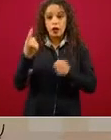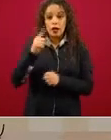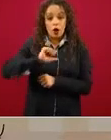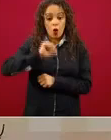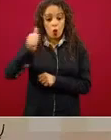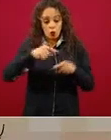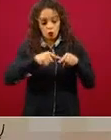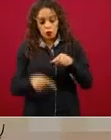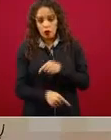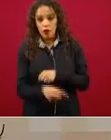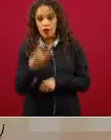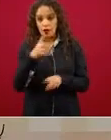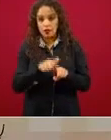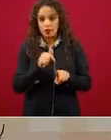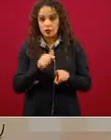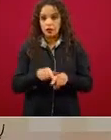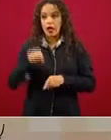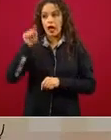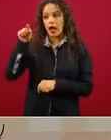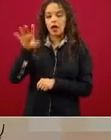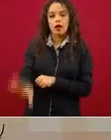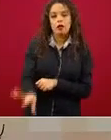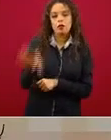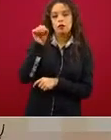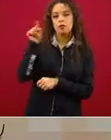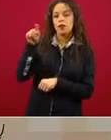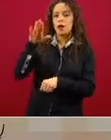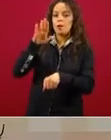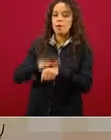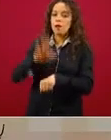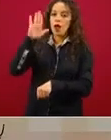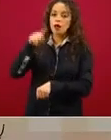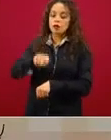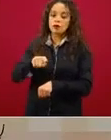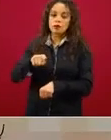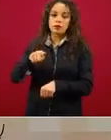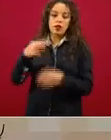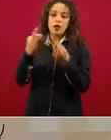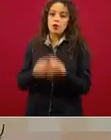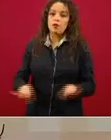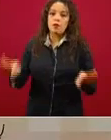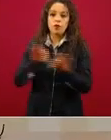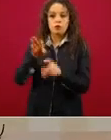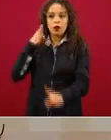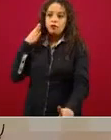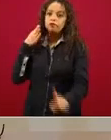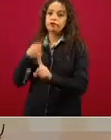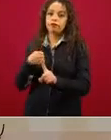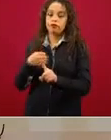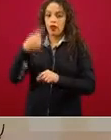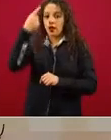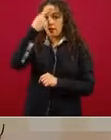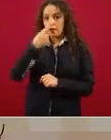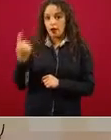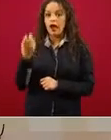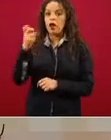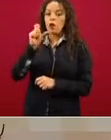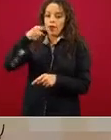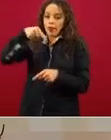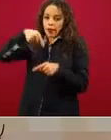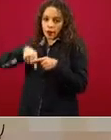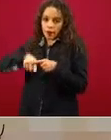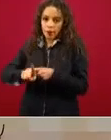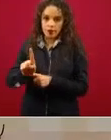del semáforo el de más alta calificación, por lo menos al arranque. Entonces,